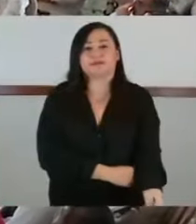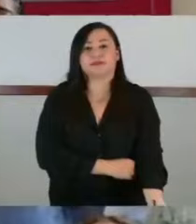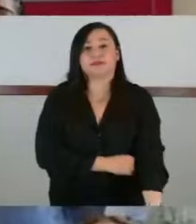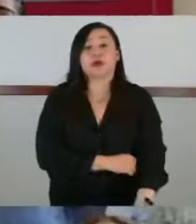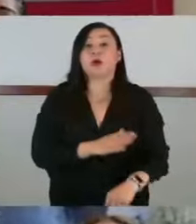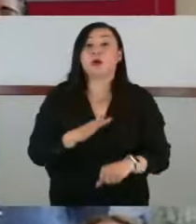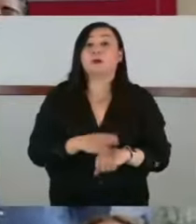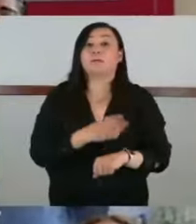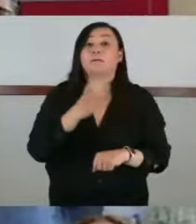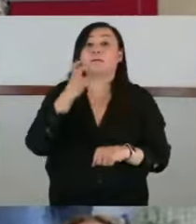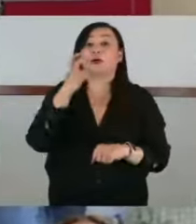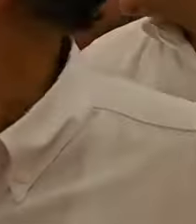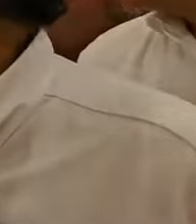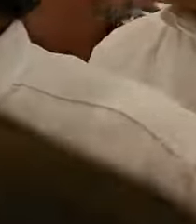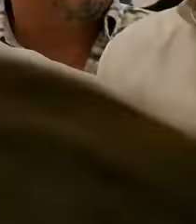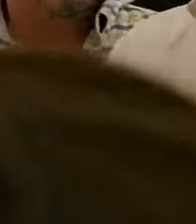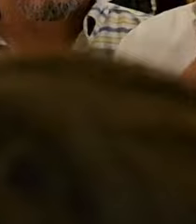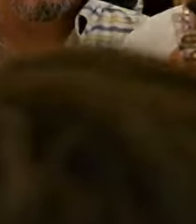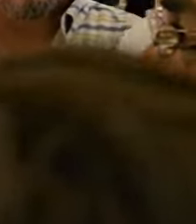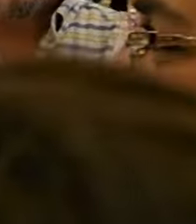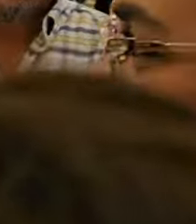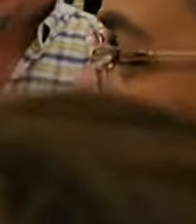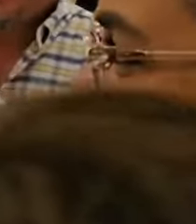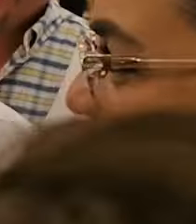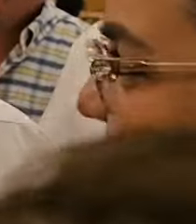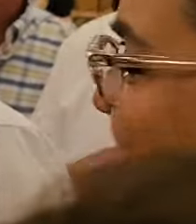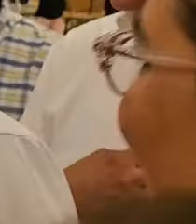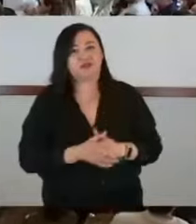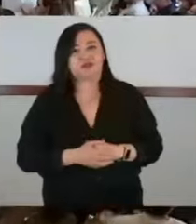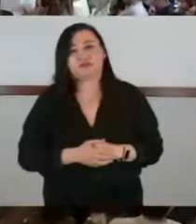Por eso hicimos esta campaña.